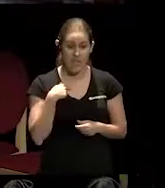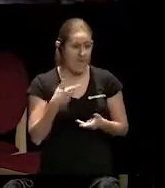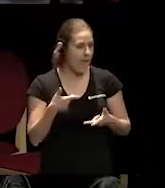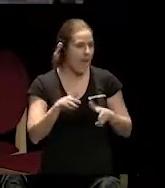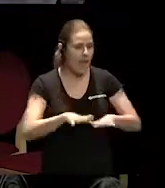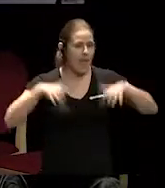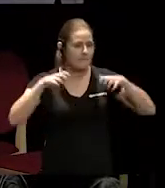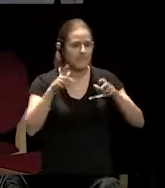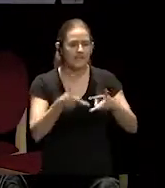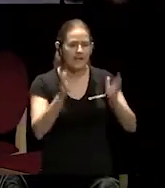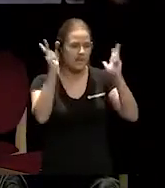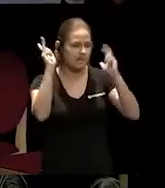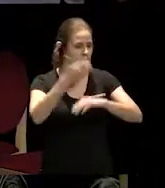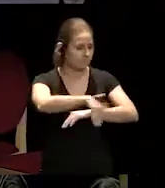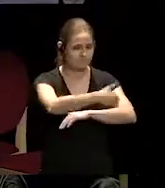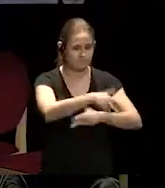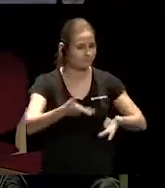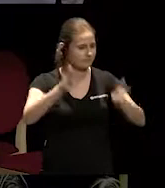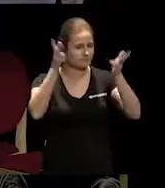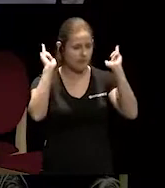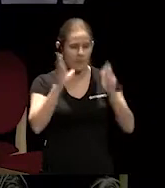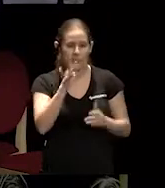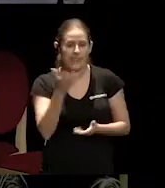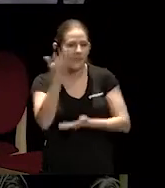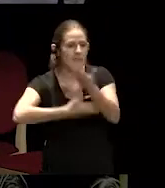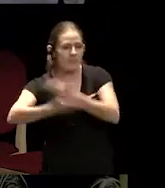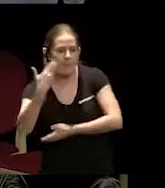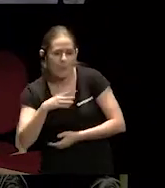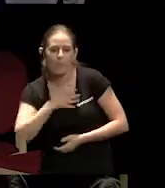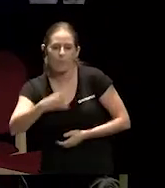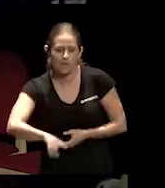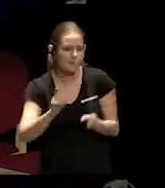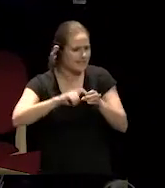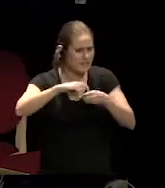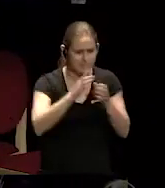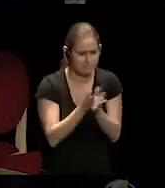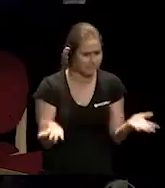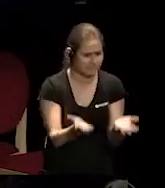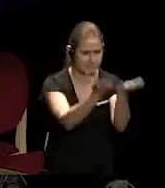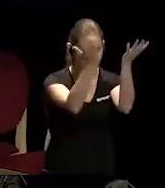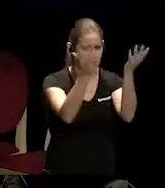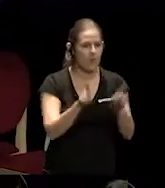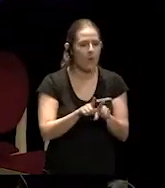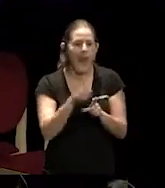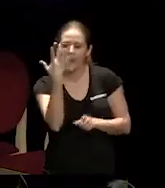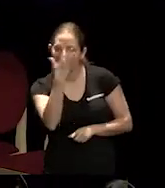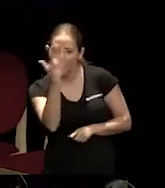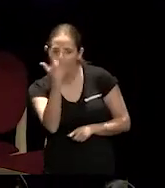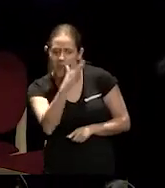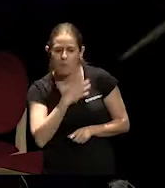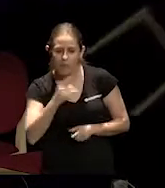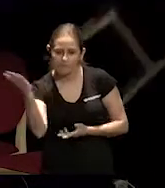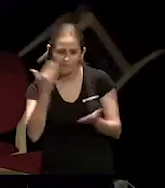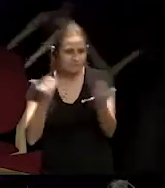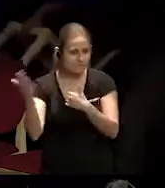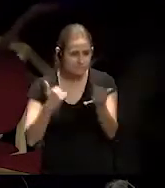gran calidad y aseguramos que los discapacitados pueden participar activamente en estos carnavales. Y vengo